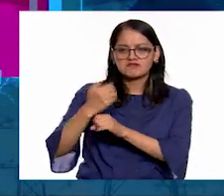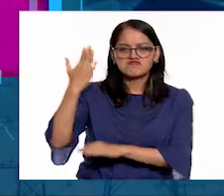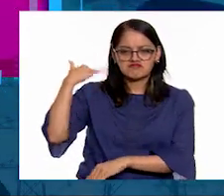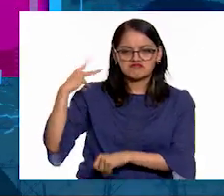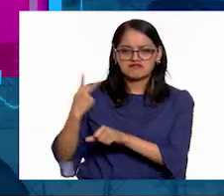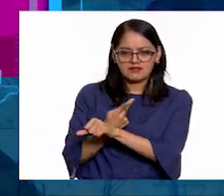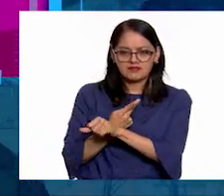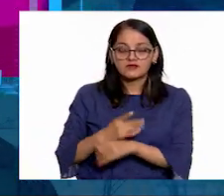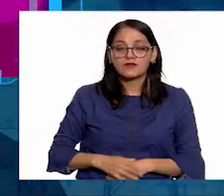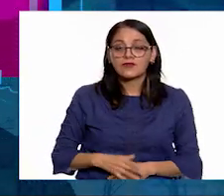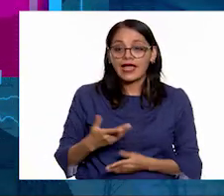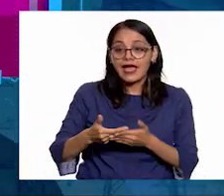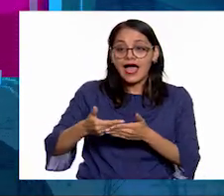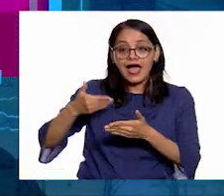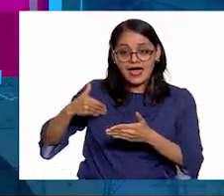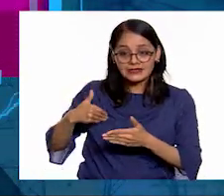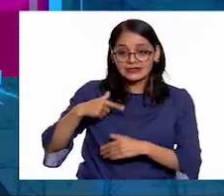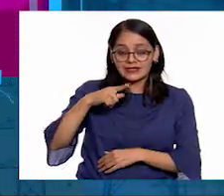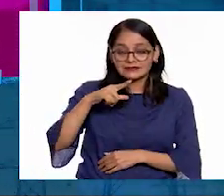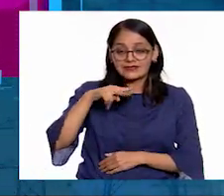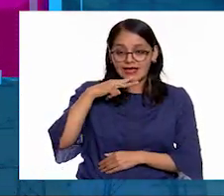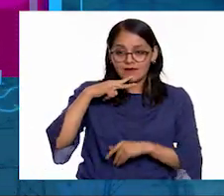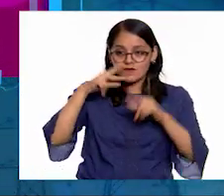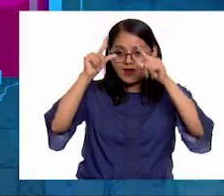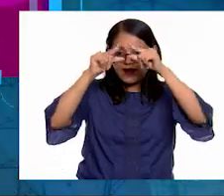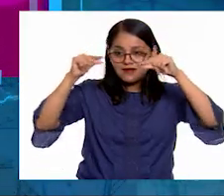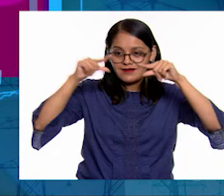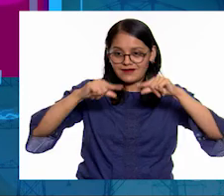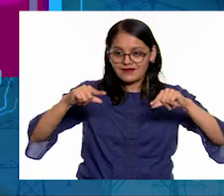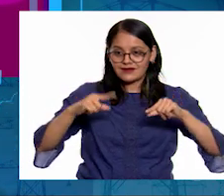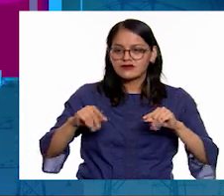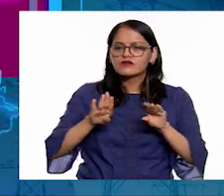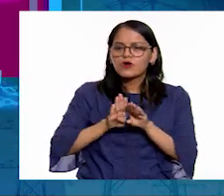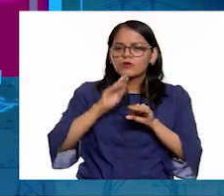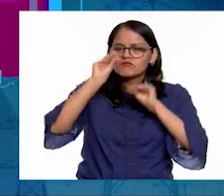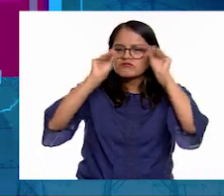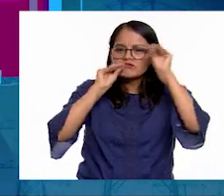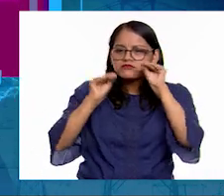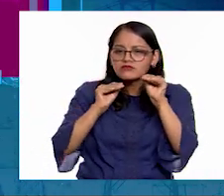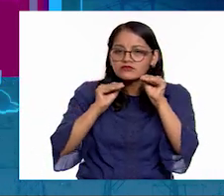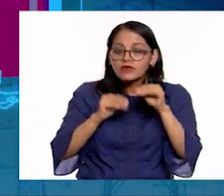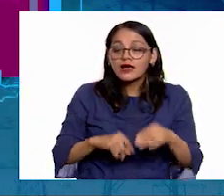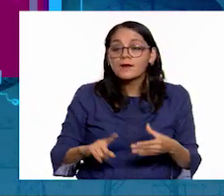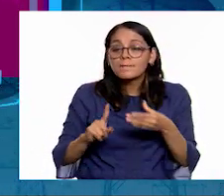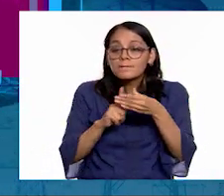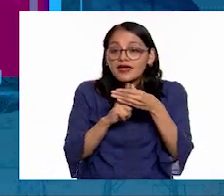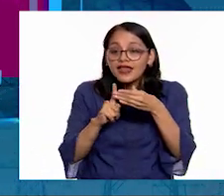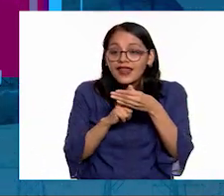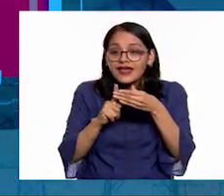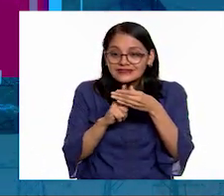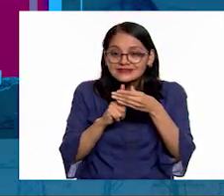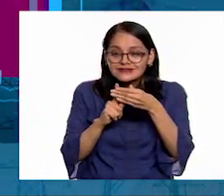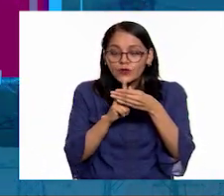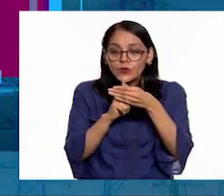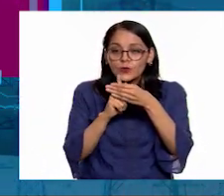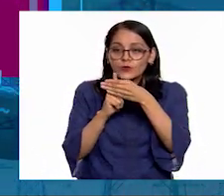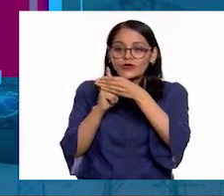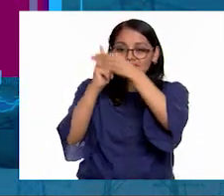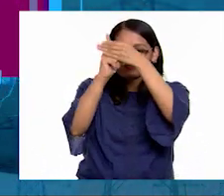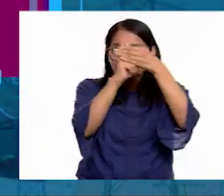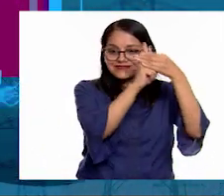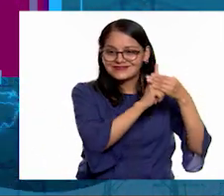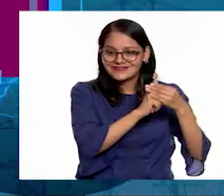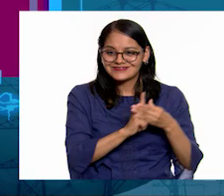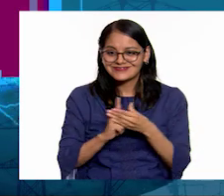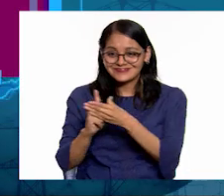Antes de eso, los árboles de Navidad se decoraban con velitas encendidas sobre las ramas.